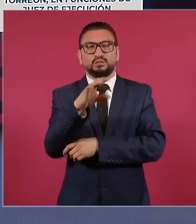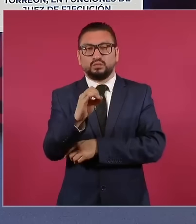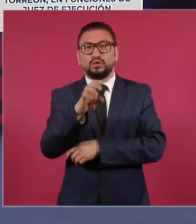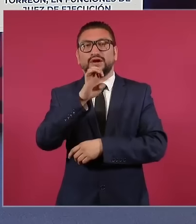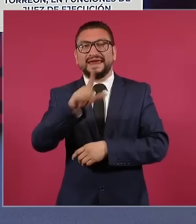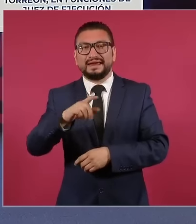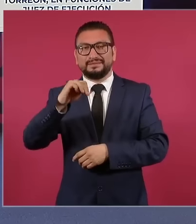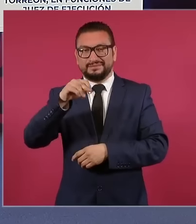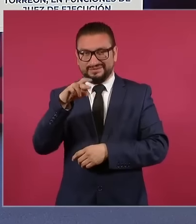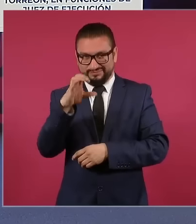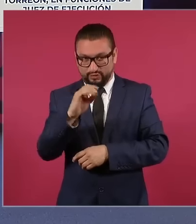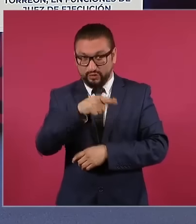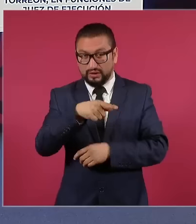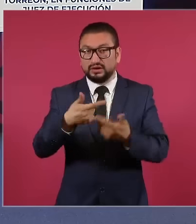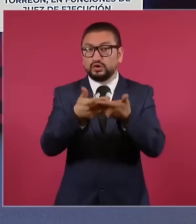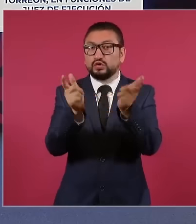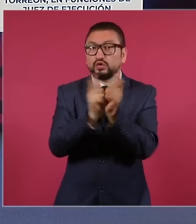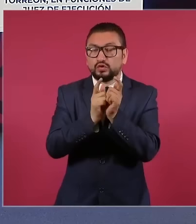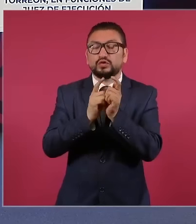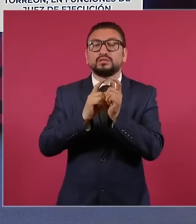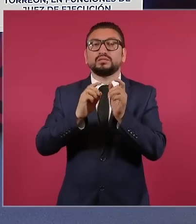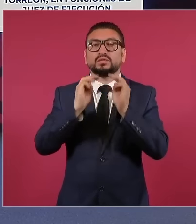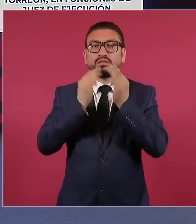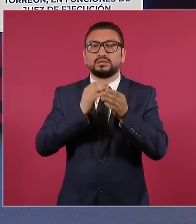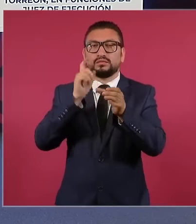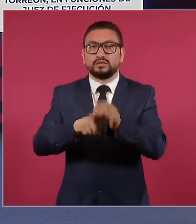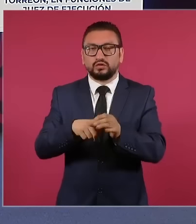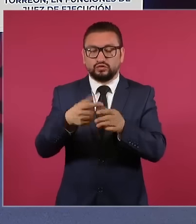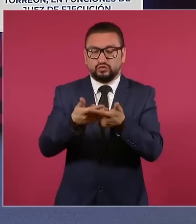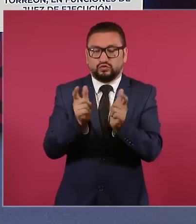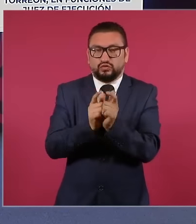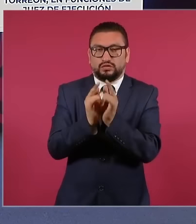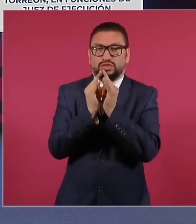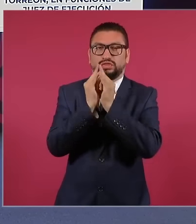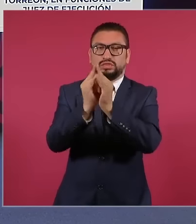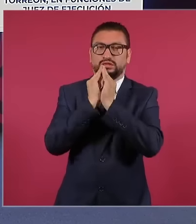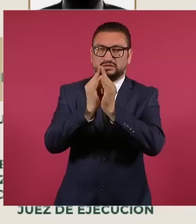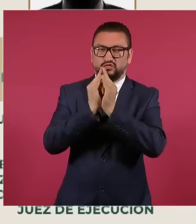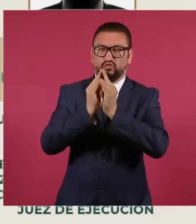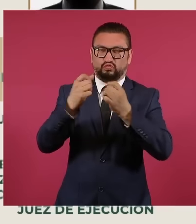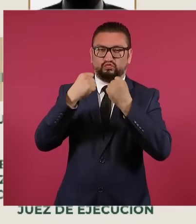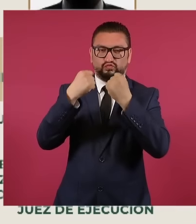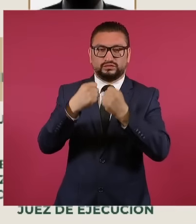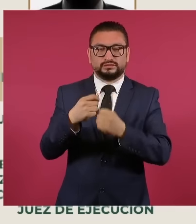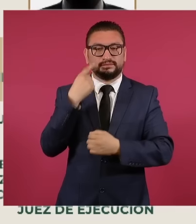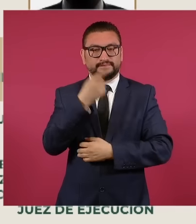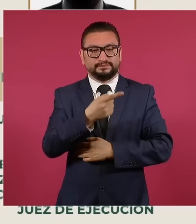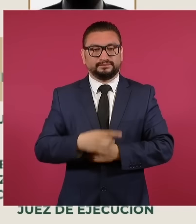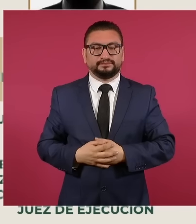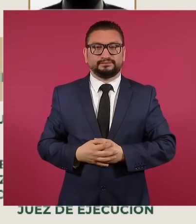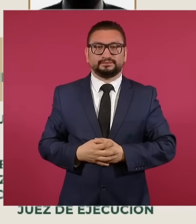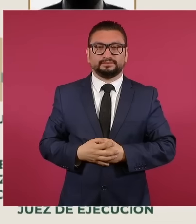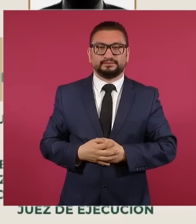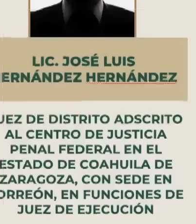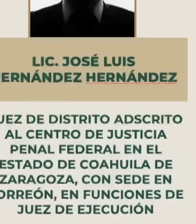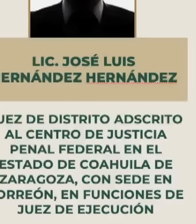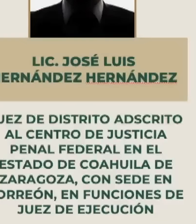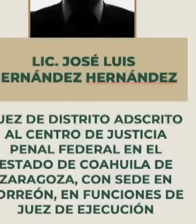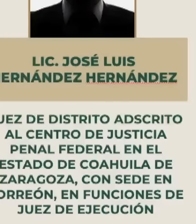es integrante de la fuerza anti Unión Tepito es el hermano de El